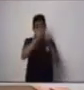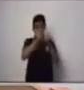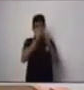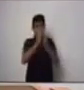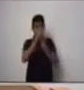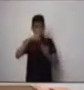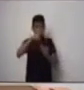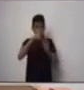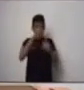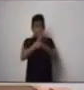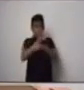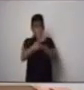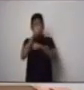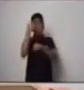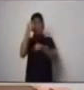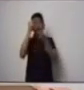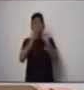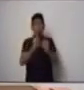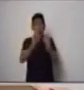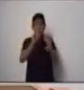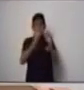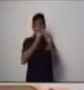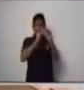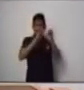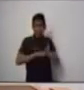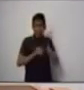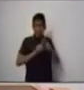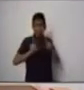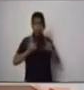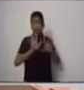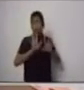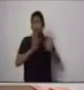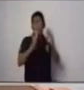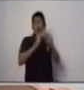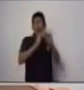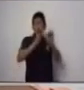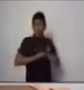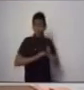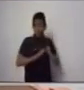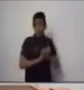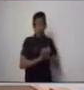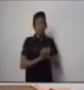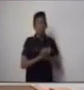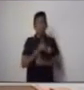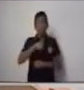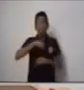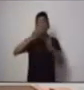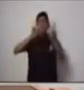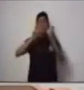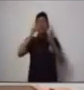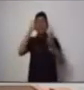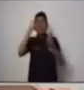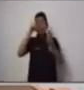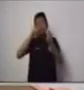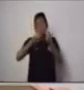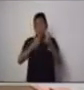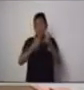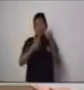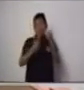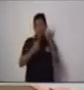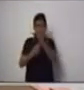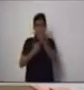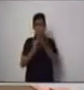sigamos también las recomendaciones, quédate en casa. Vamos a iniciar con la clase de este día.